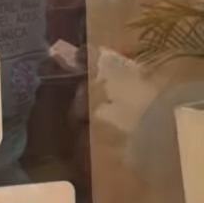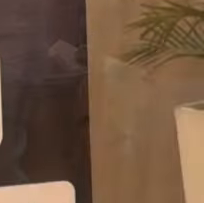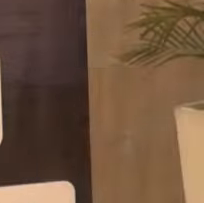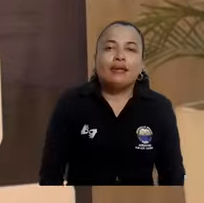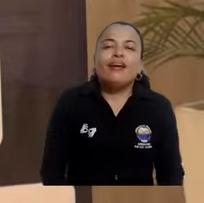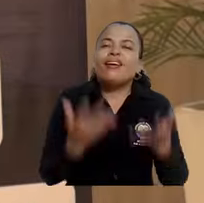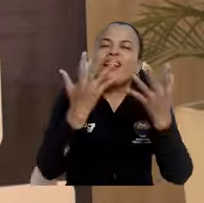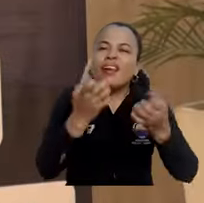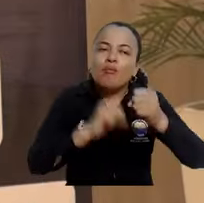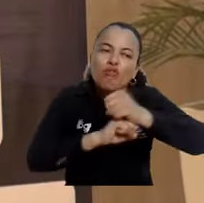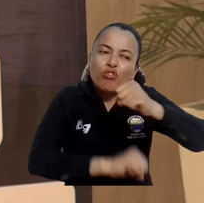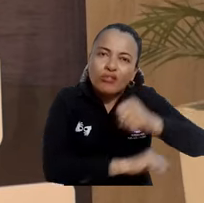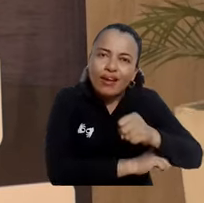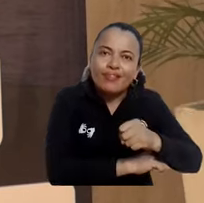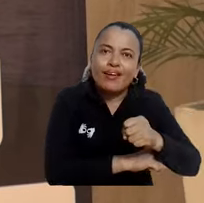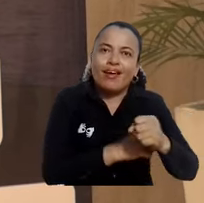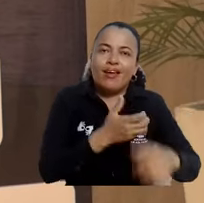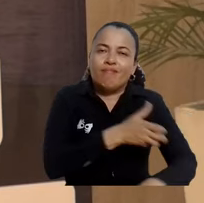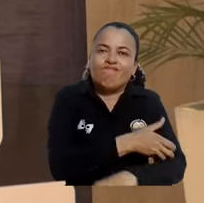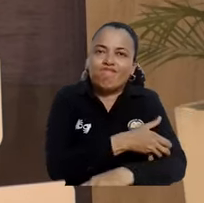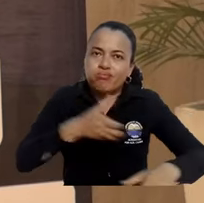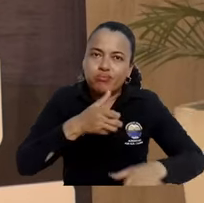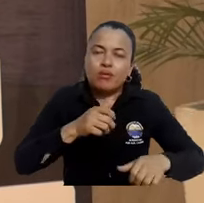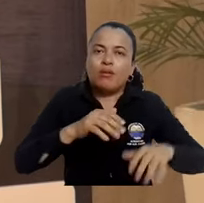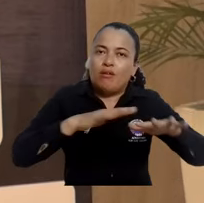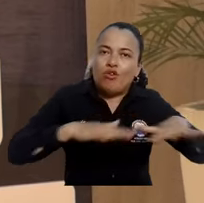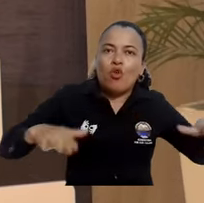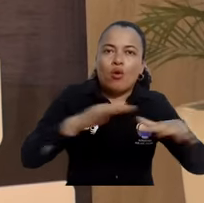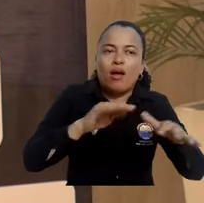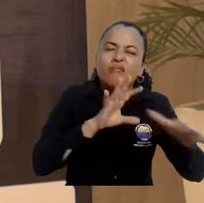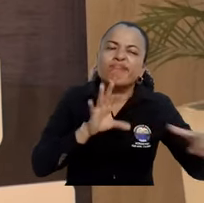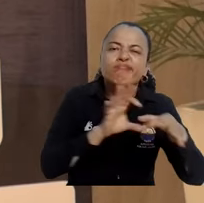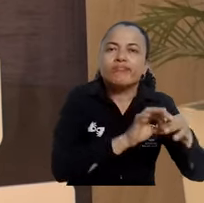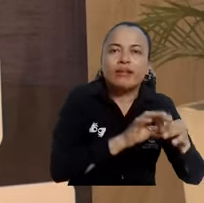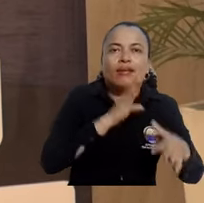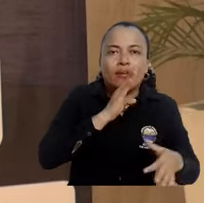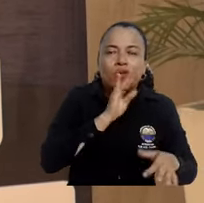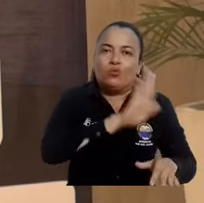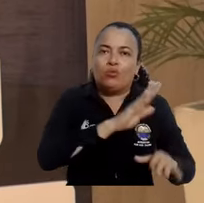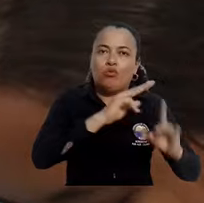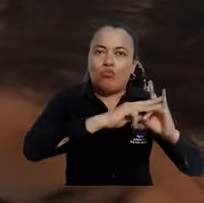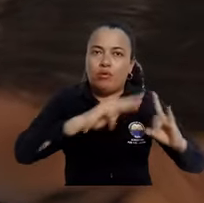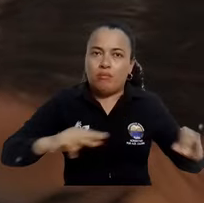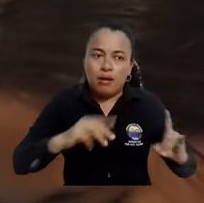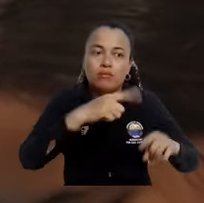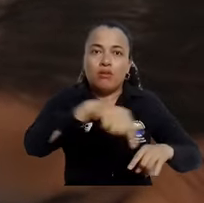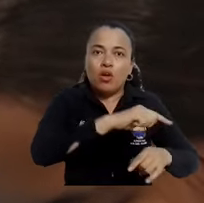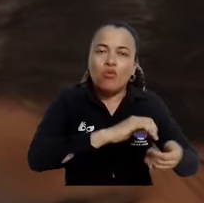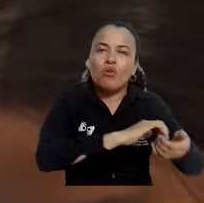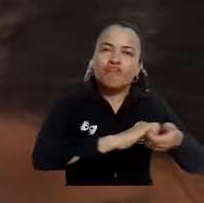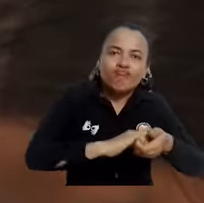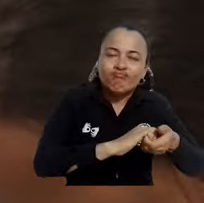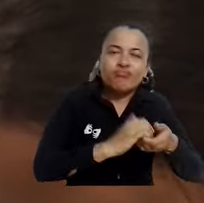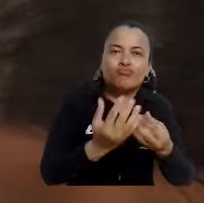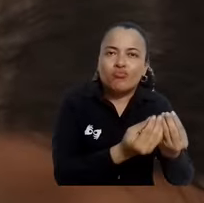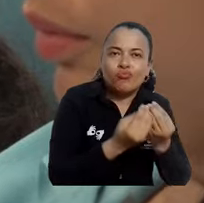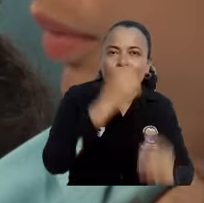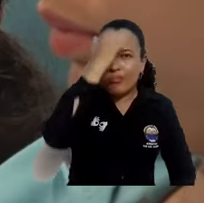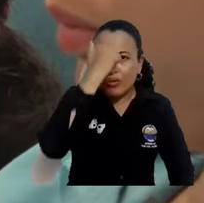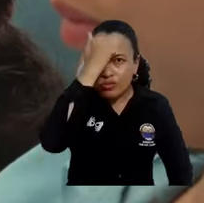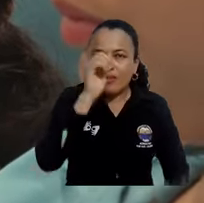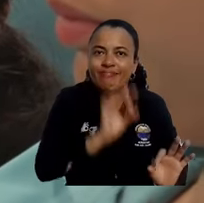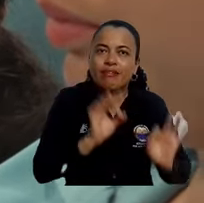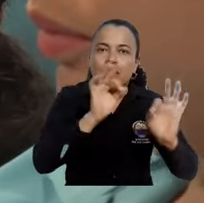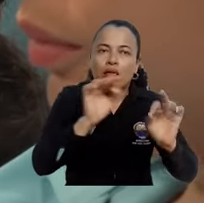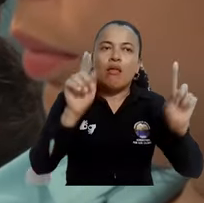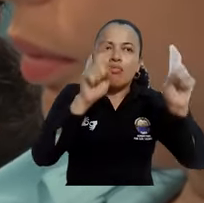Si queremos fortalecer capacidades locales, qué mejor aliado que la Universidad del Magdalena, que cuenta con un equipo de profesores idóneo